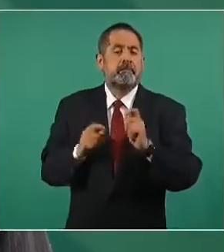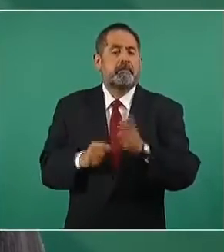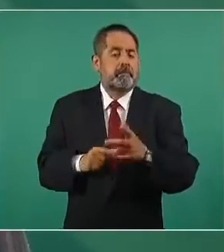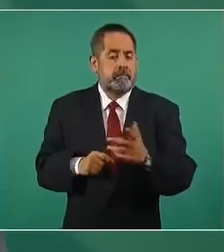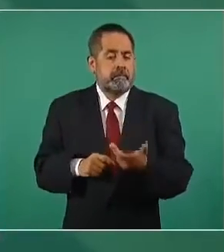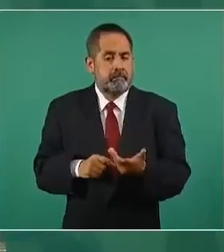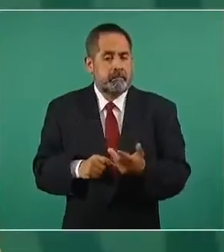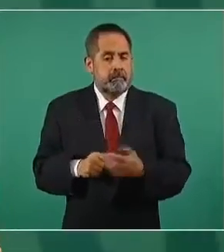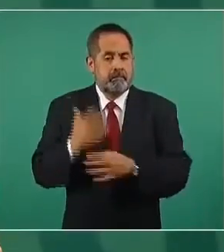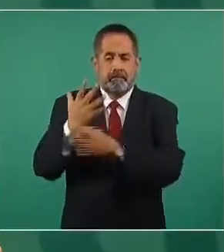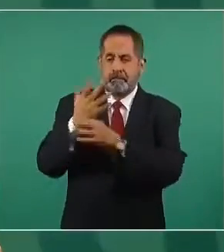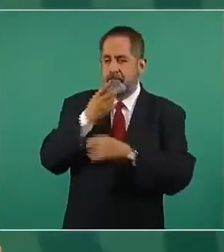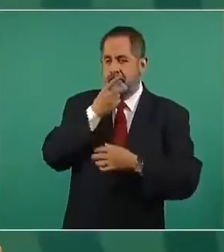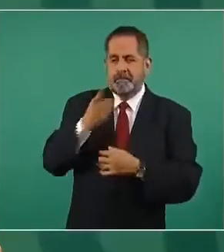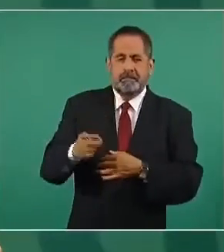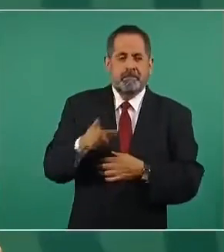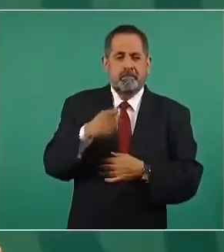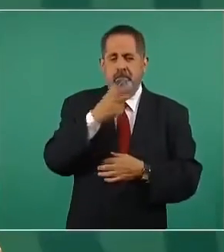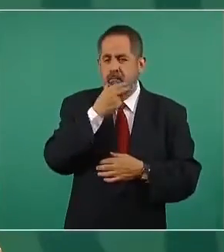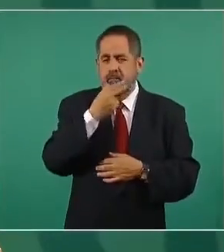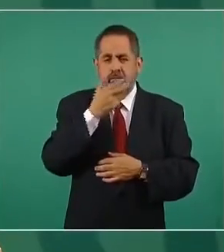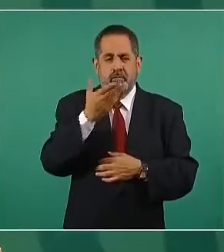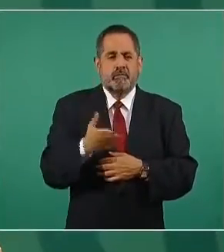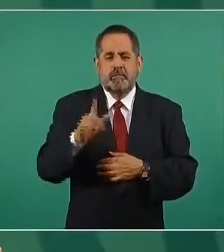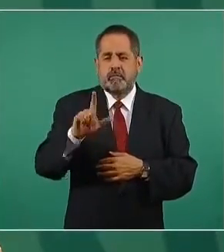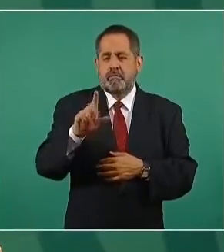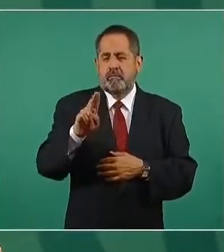lo que decía Lucas Alamán,